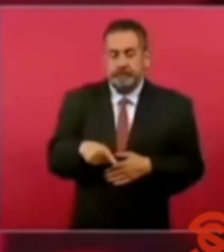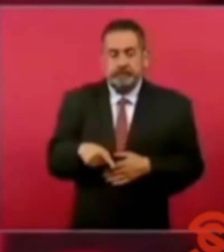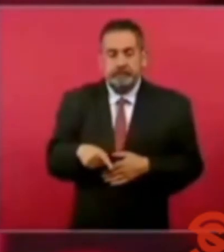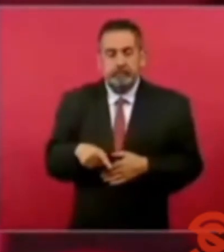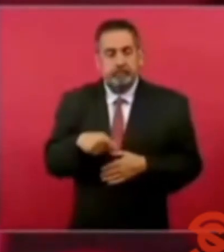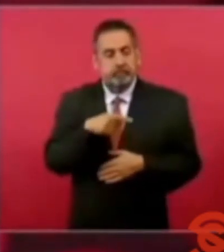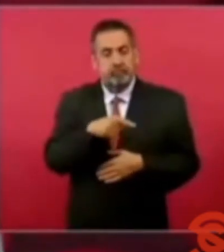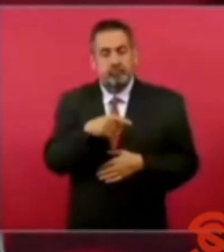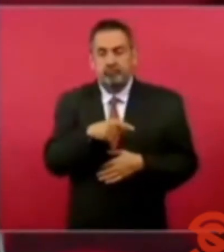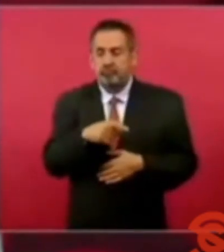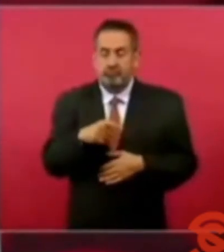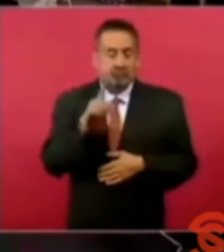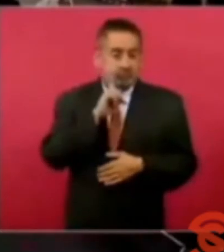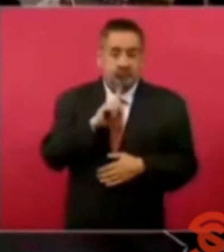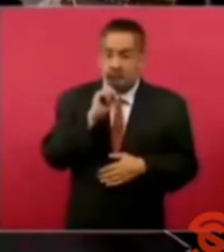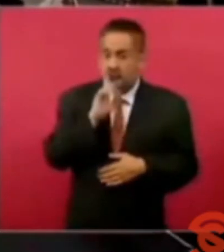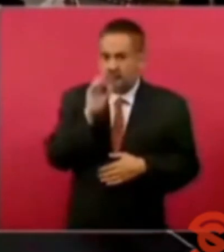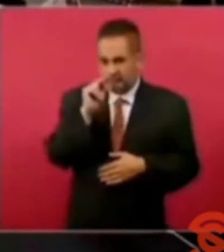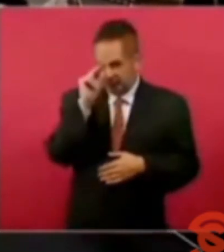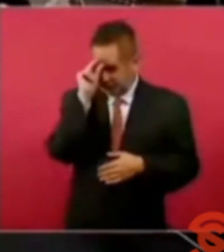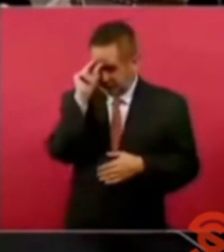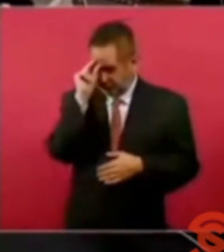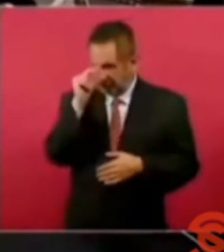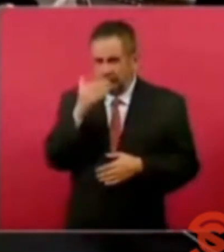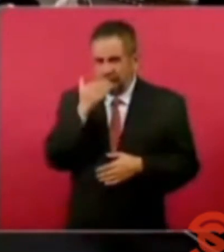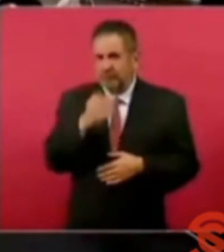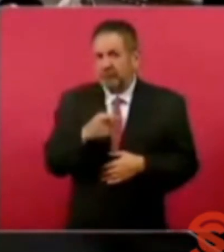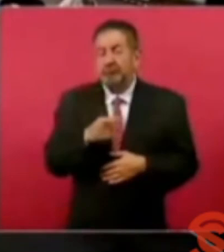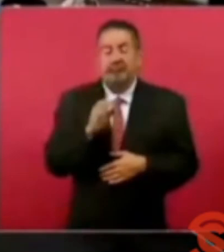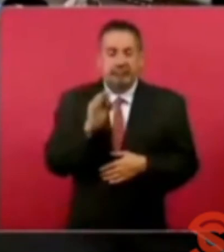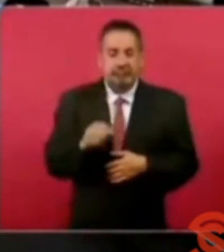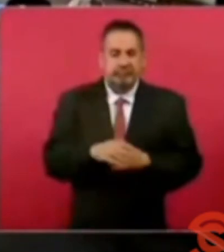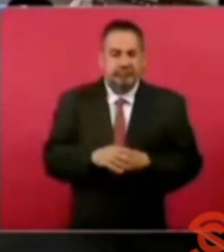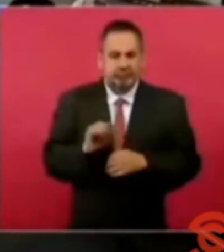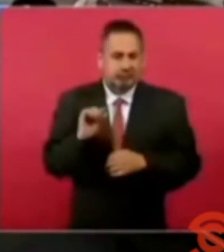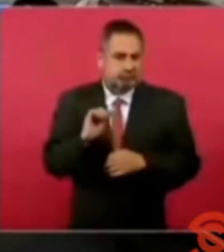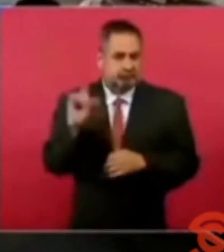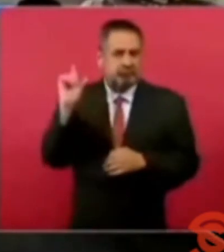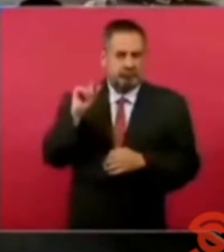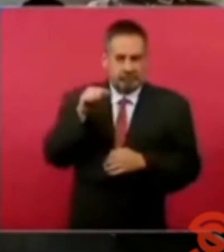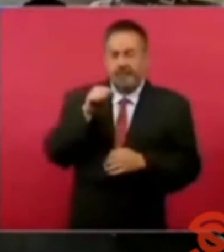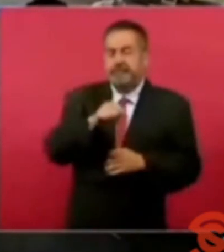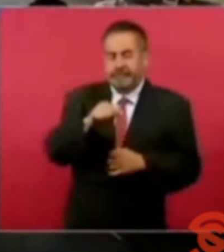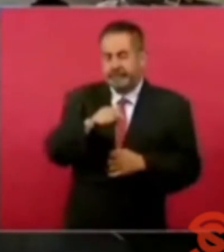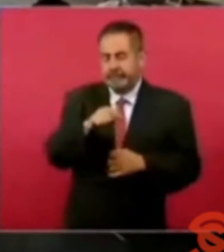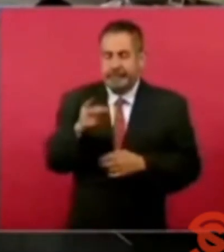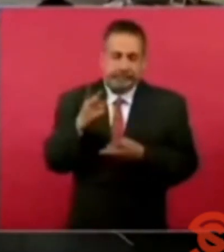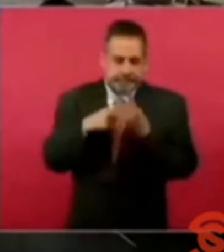por cierto, es una mujer inteligente, de prestigio,